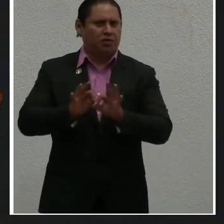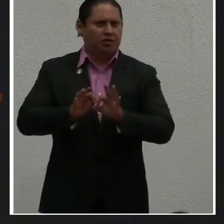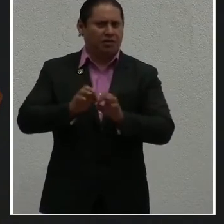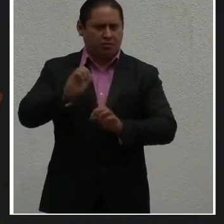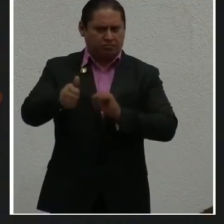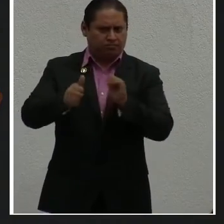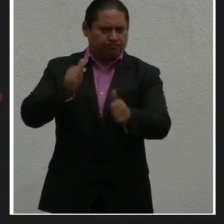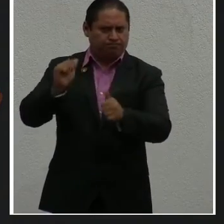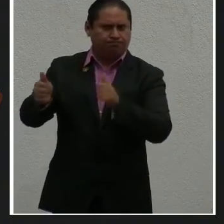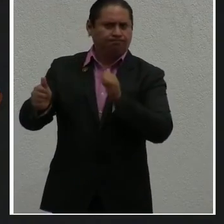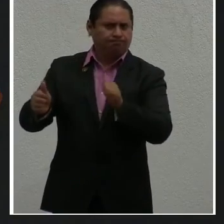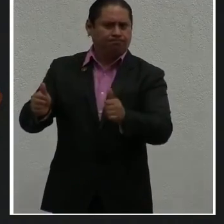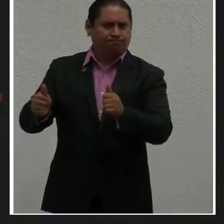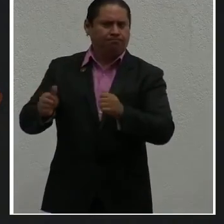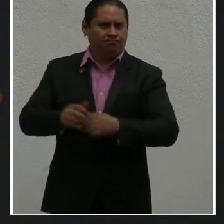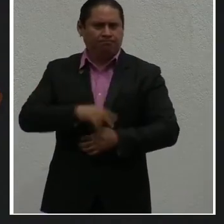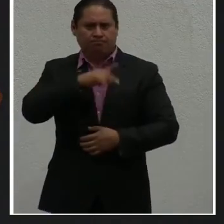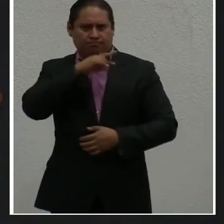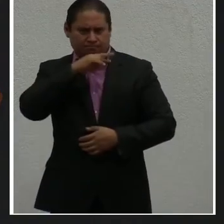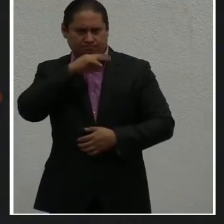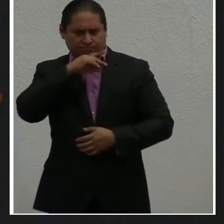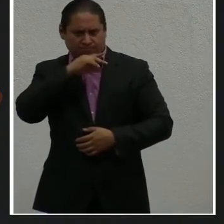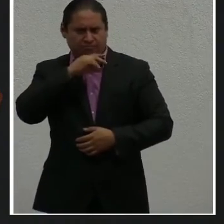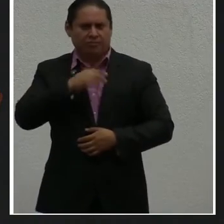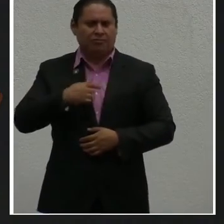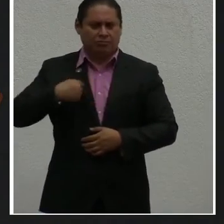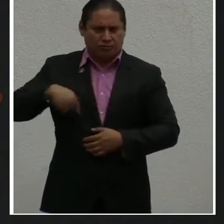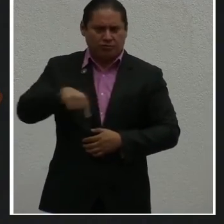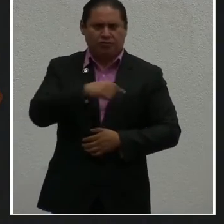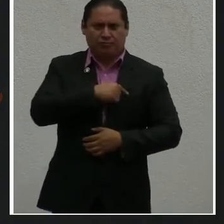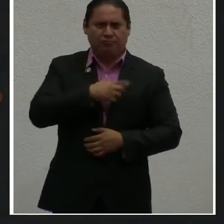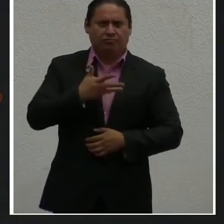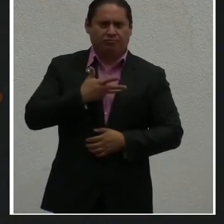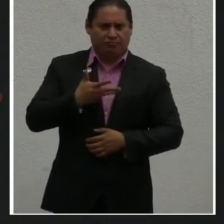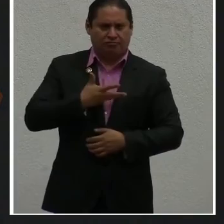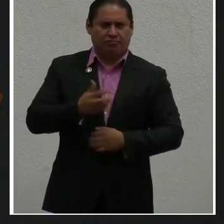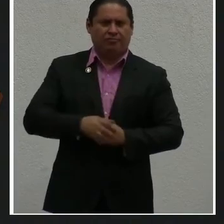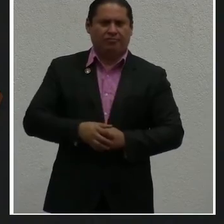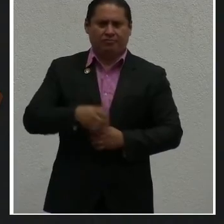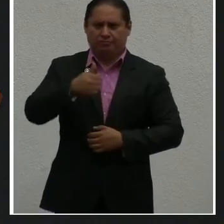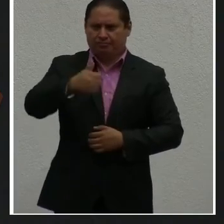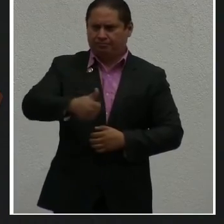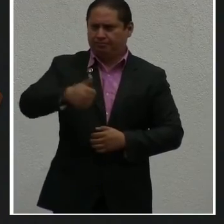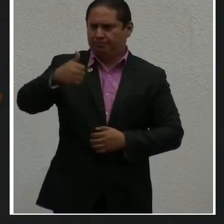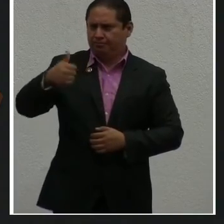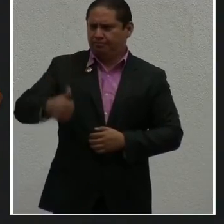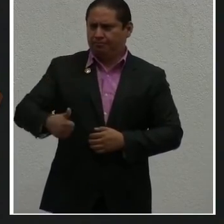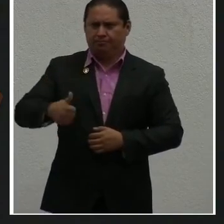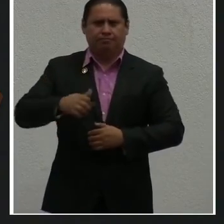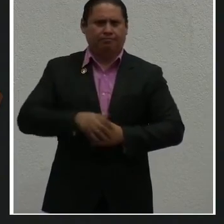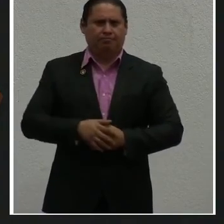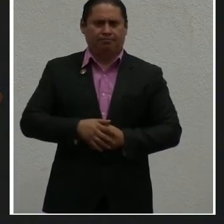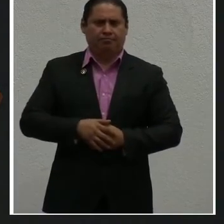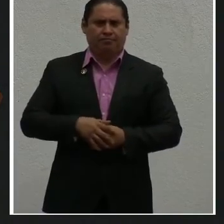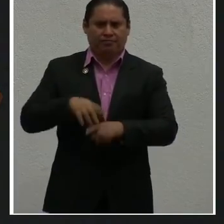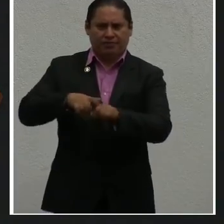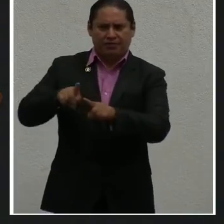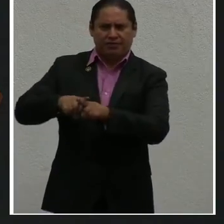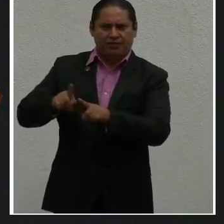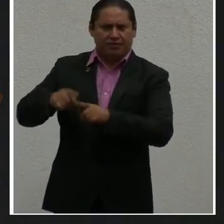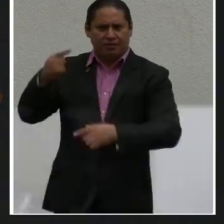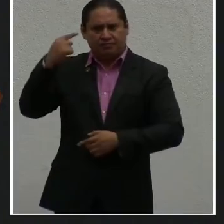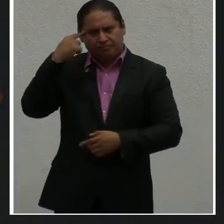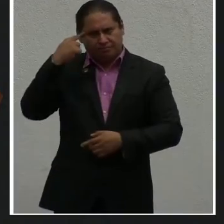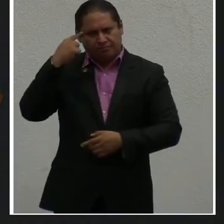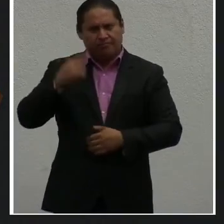porque demuestra la preocupación que tenemos en cada uno de nuestras posiciones como legisladoras y